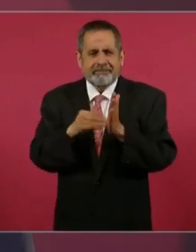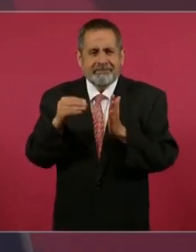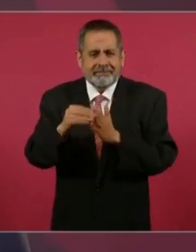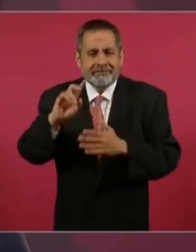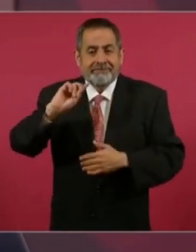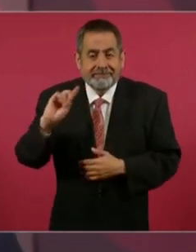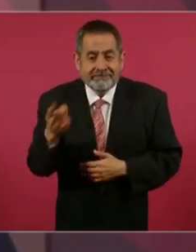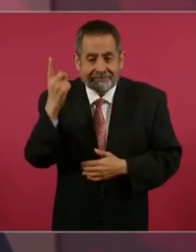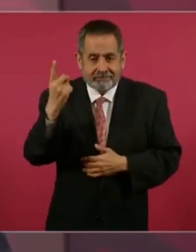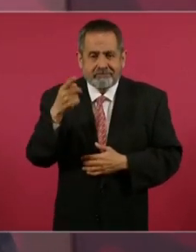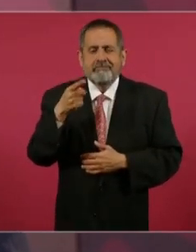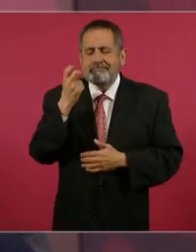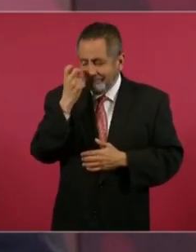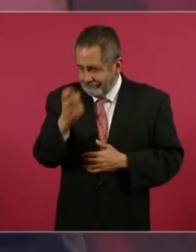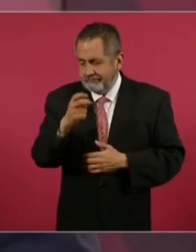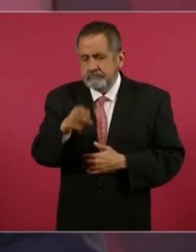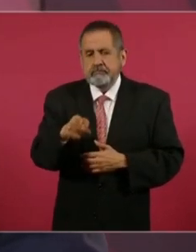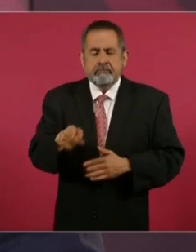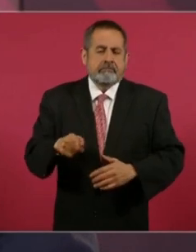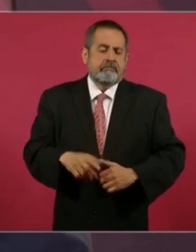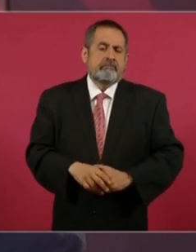4,000 millones de dólares.